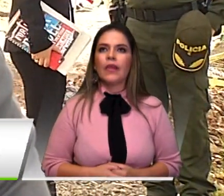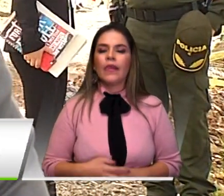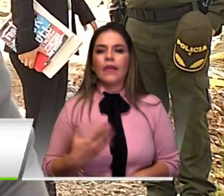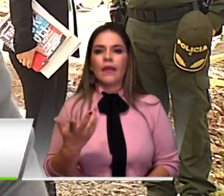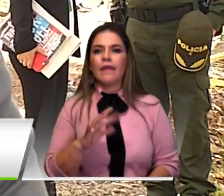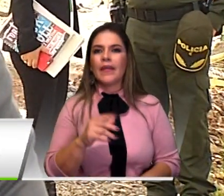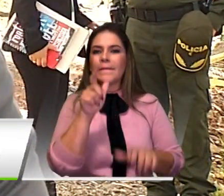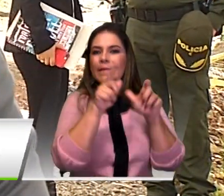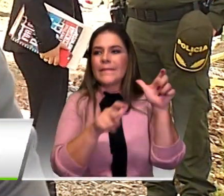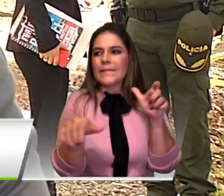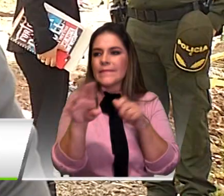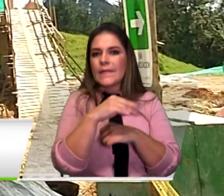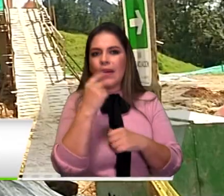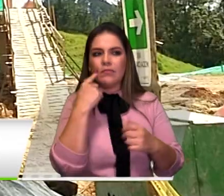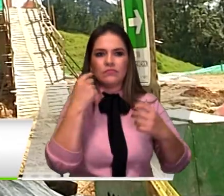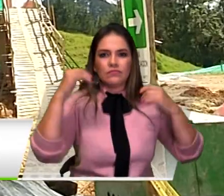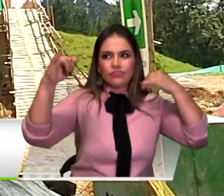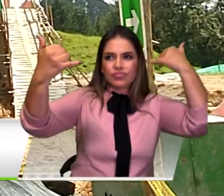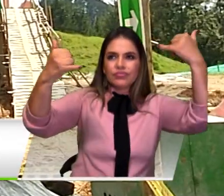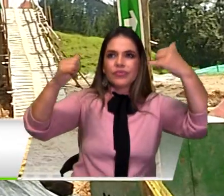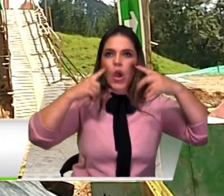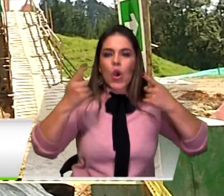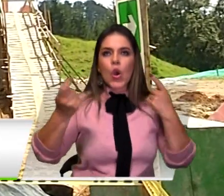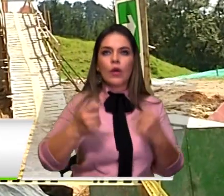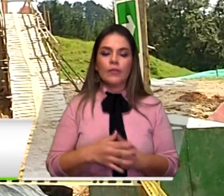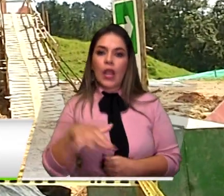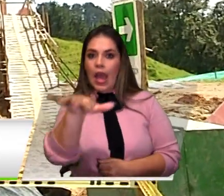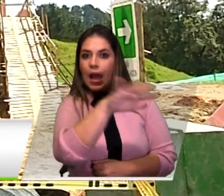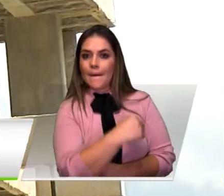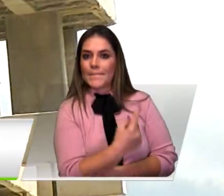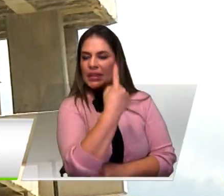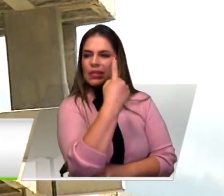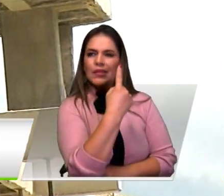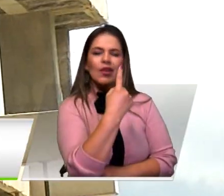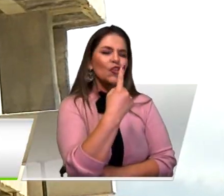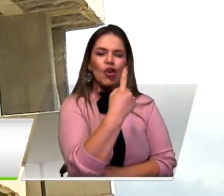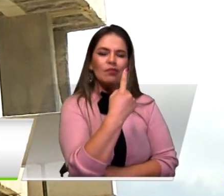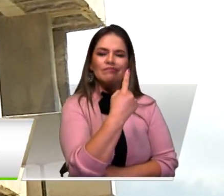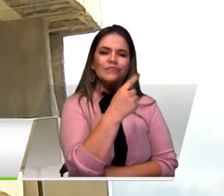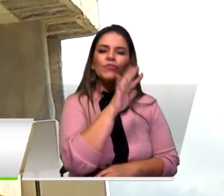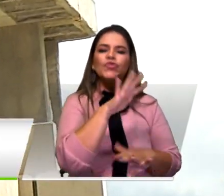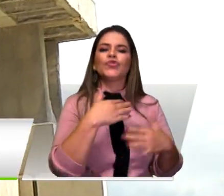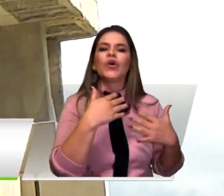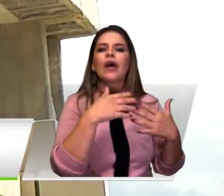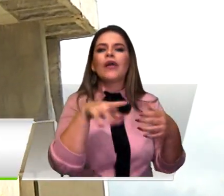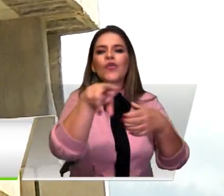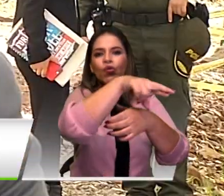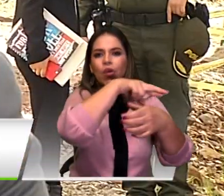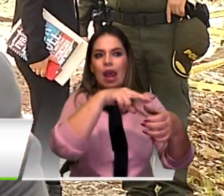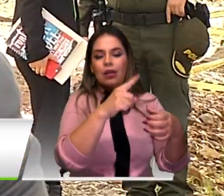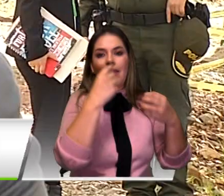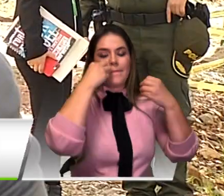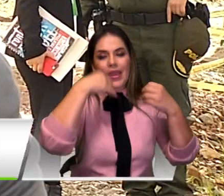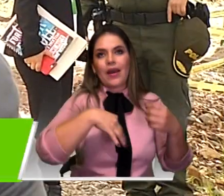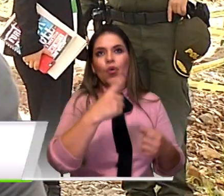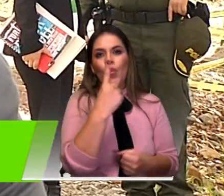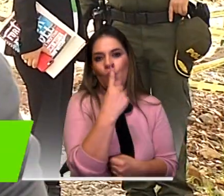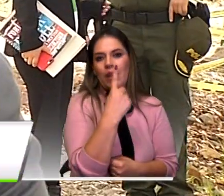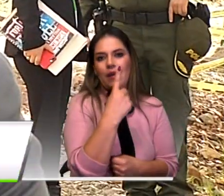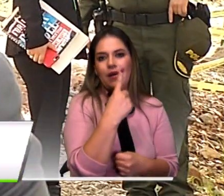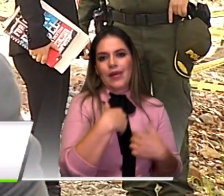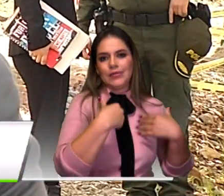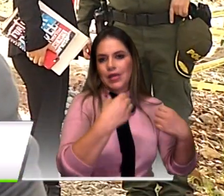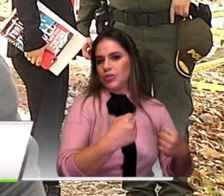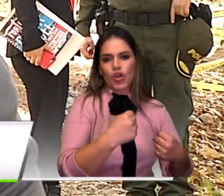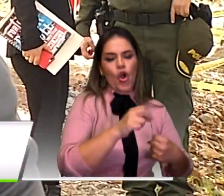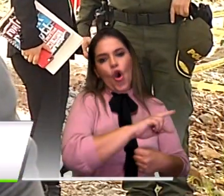central de monitoreo moderna. Pero esta no será la única subestación rural que tendrá Envigado. La estrategia de seguridad se